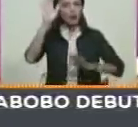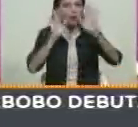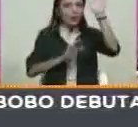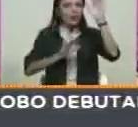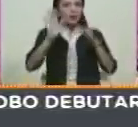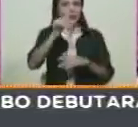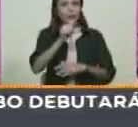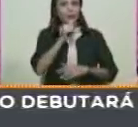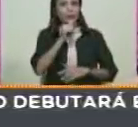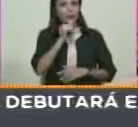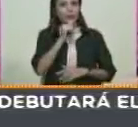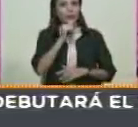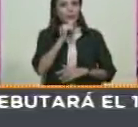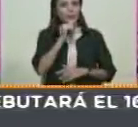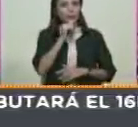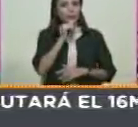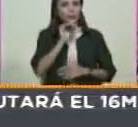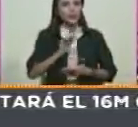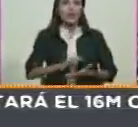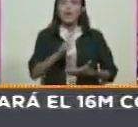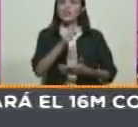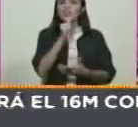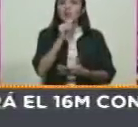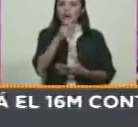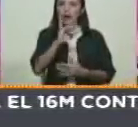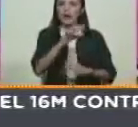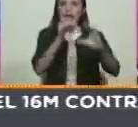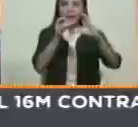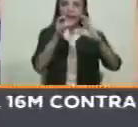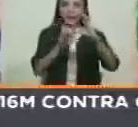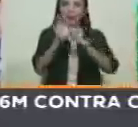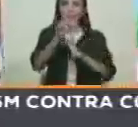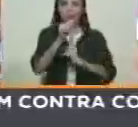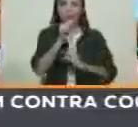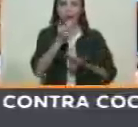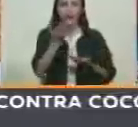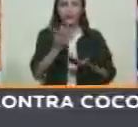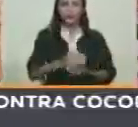los que tienen el carné de la patria